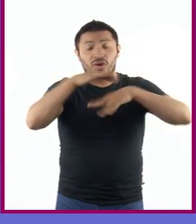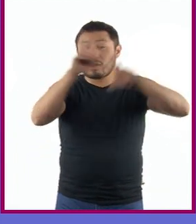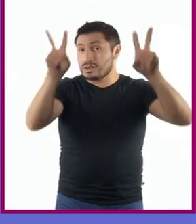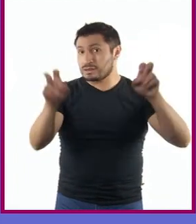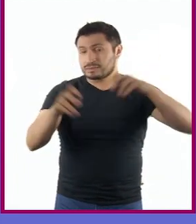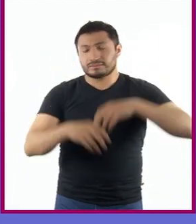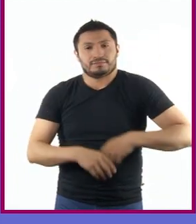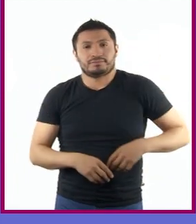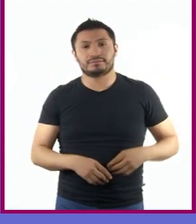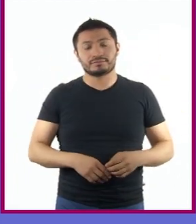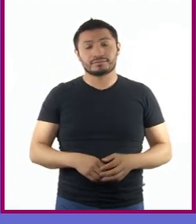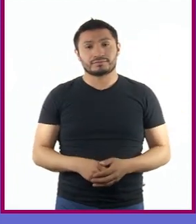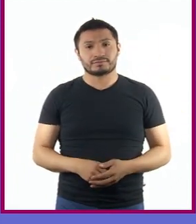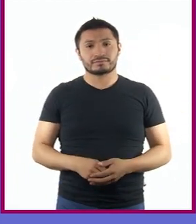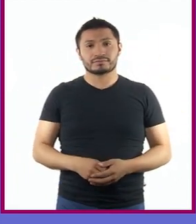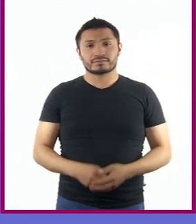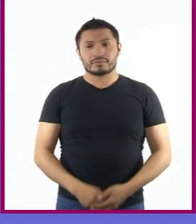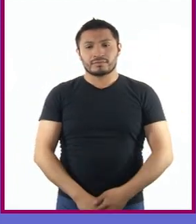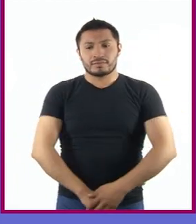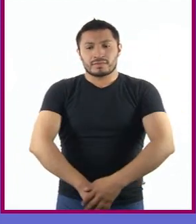global?